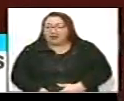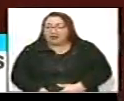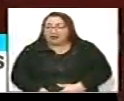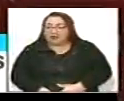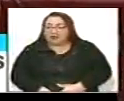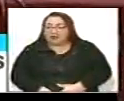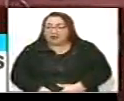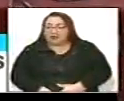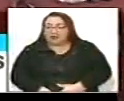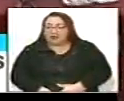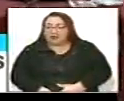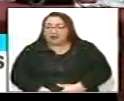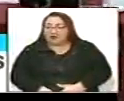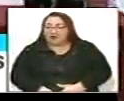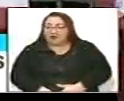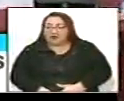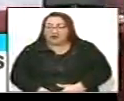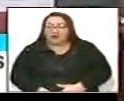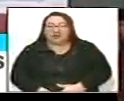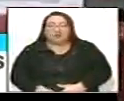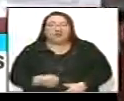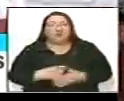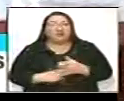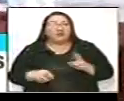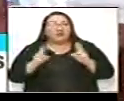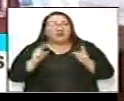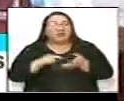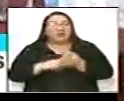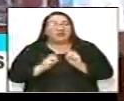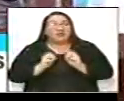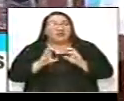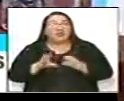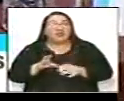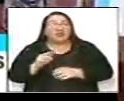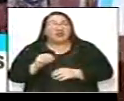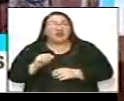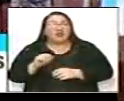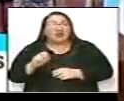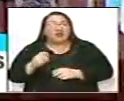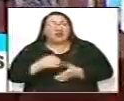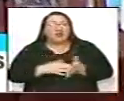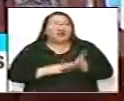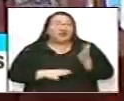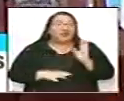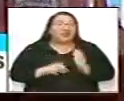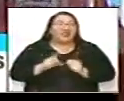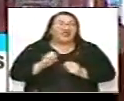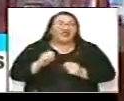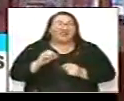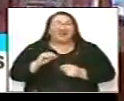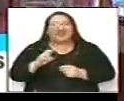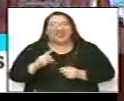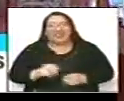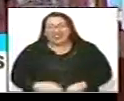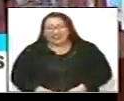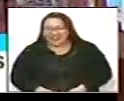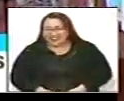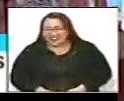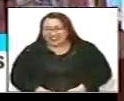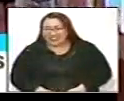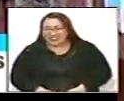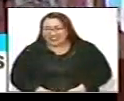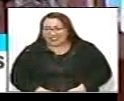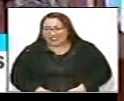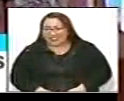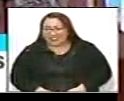presentación dijo: felizmente que dejé a los maristas y me fui a Leoncio Prado. Y entonces,